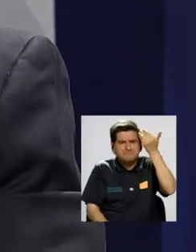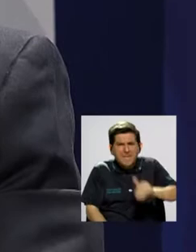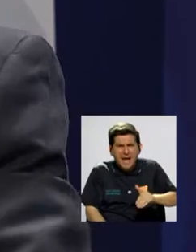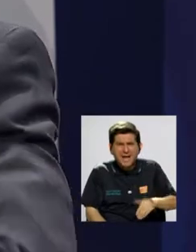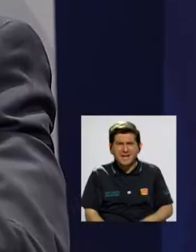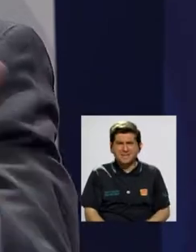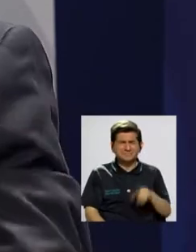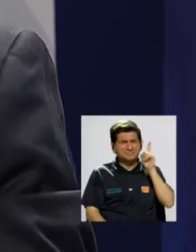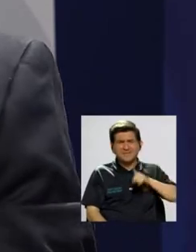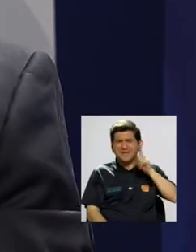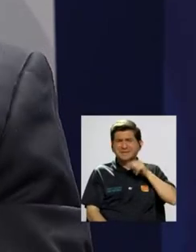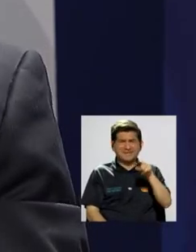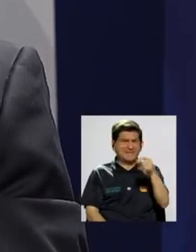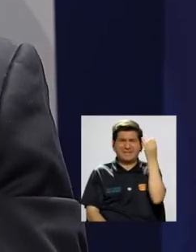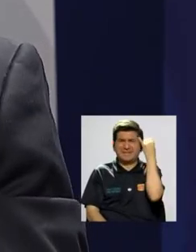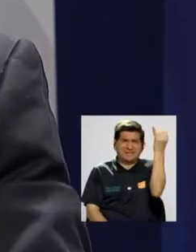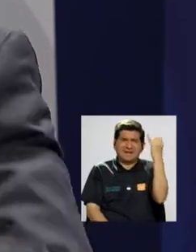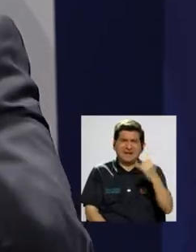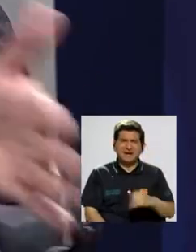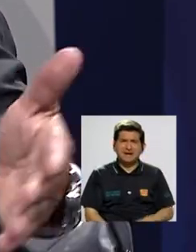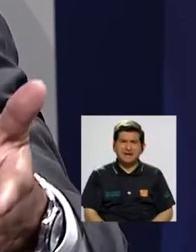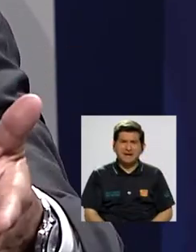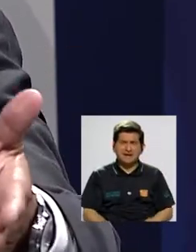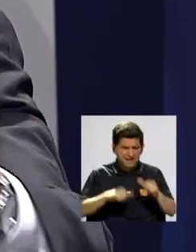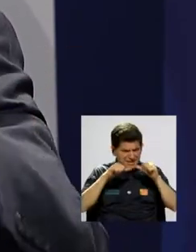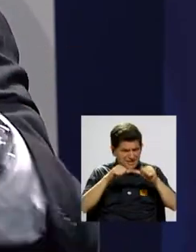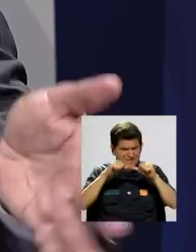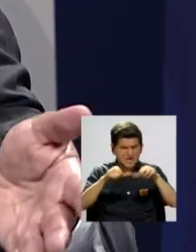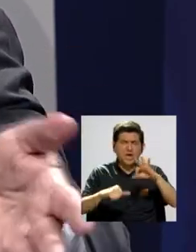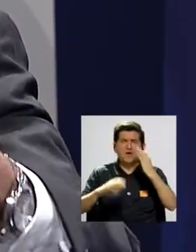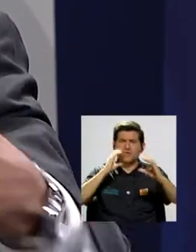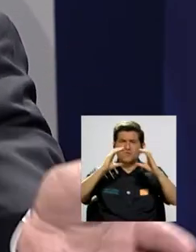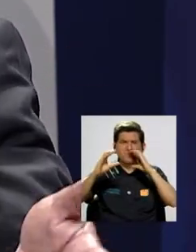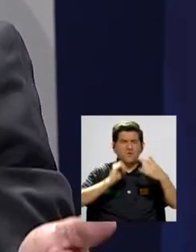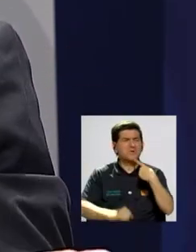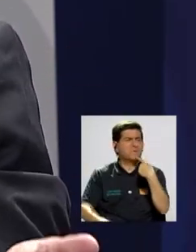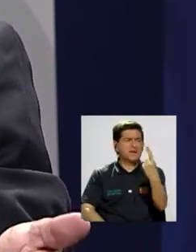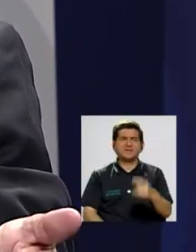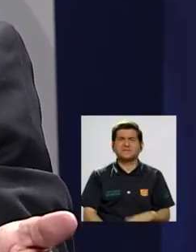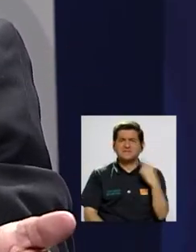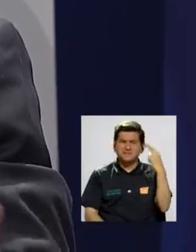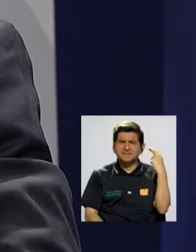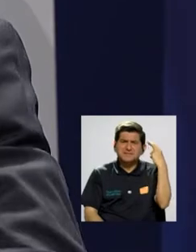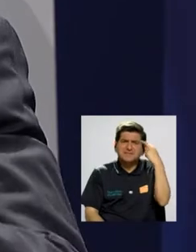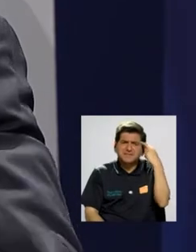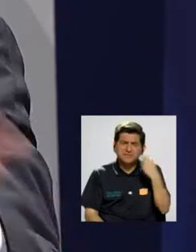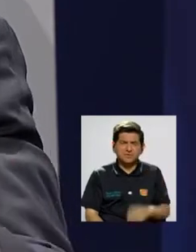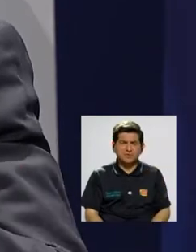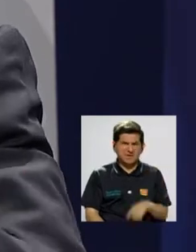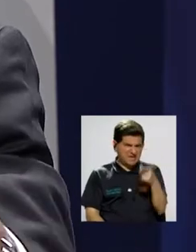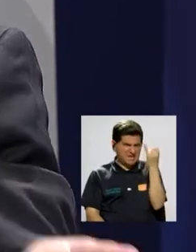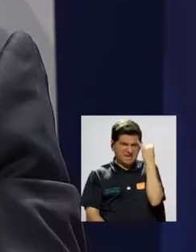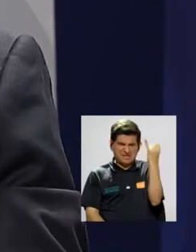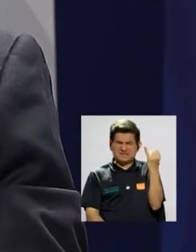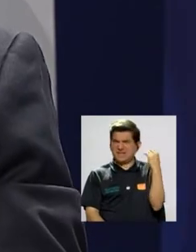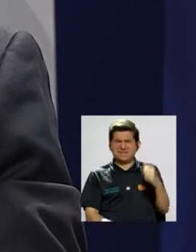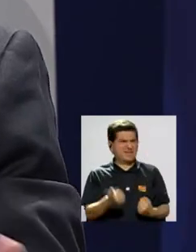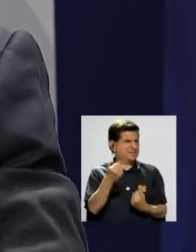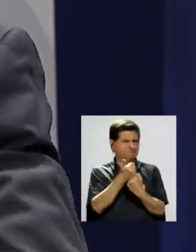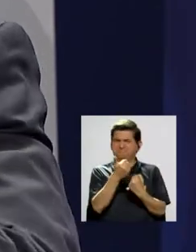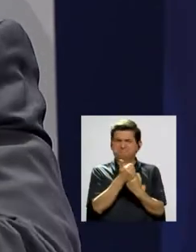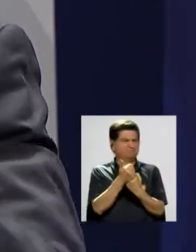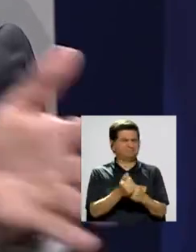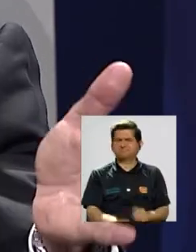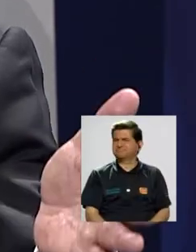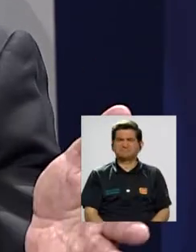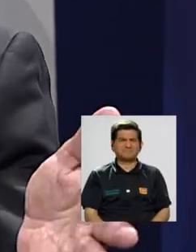mentira, eso es una estafa. Sistemáticamente los medios de comunicación argumentan y razonan así, y eso no es un argumento ni una razón, eso